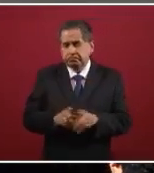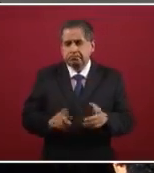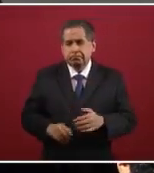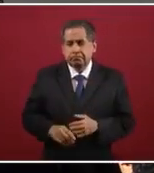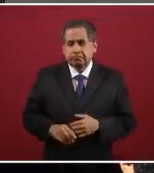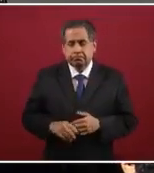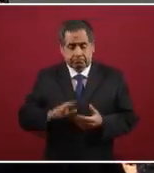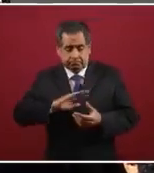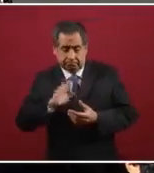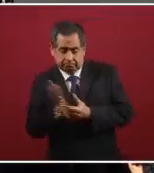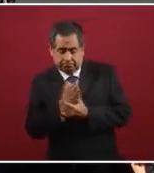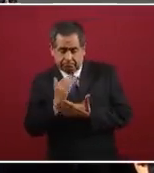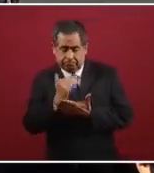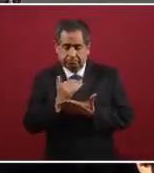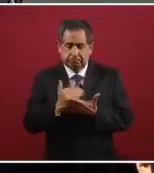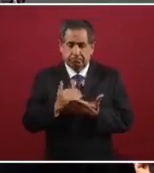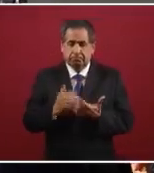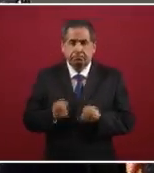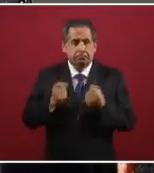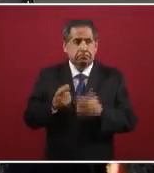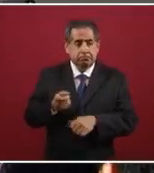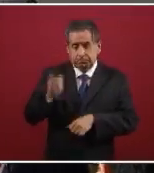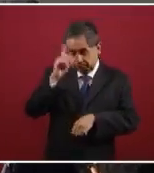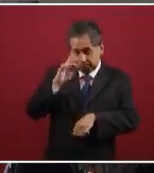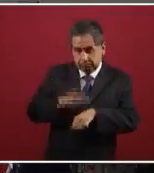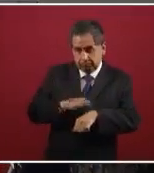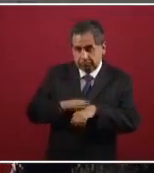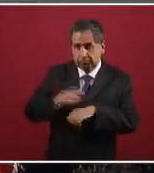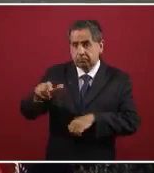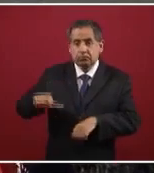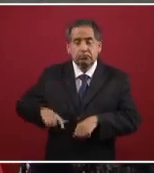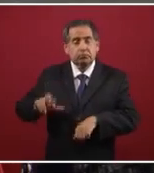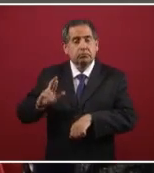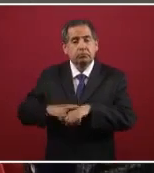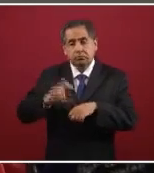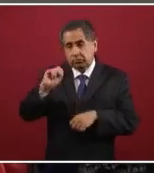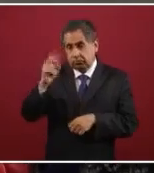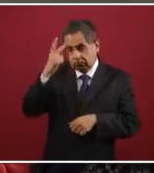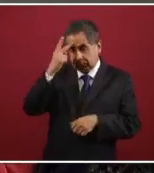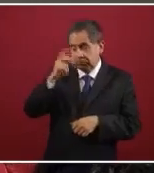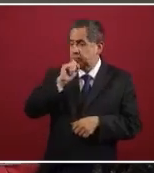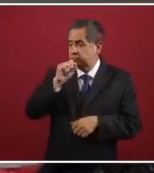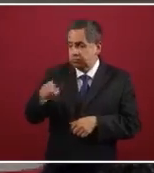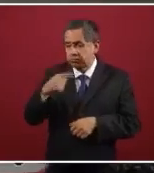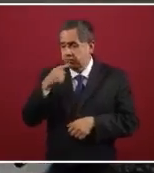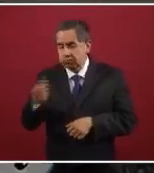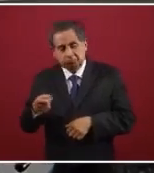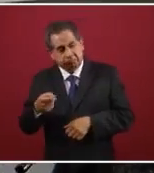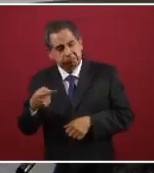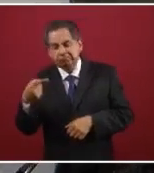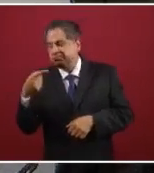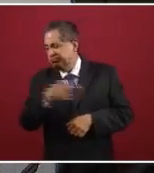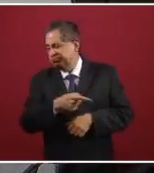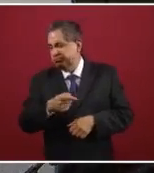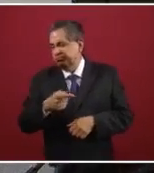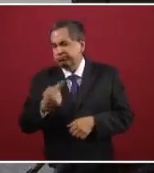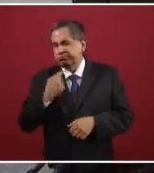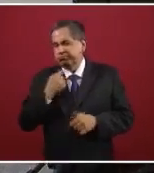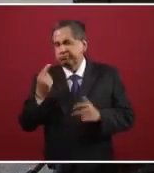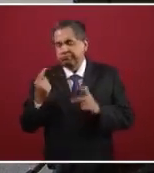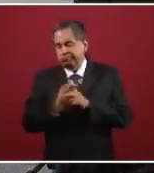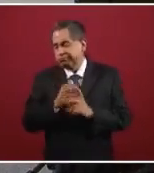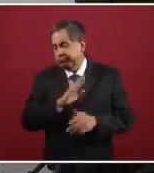hay en el archivo una recomendación al gobernador de San Luis Potosí, que también ya llevaba años